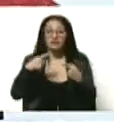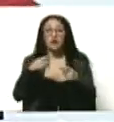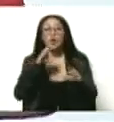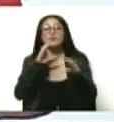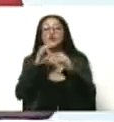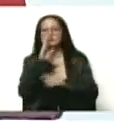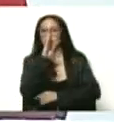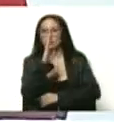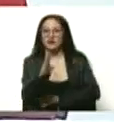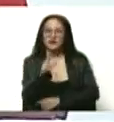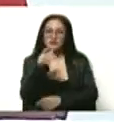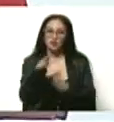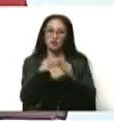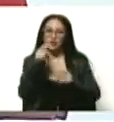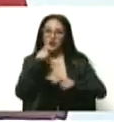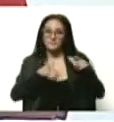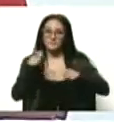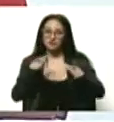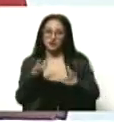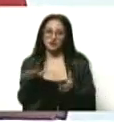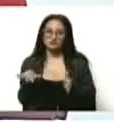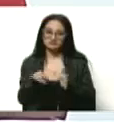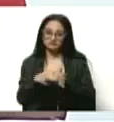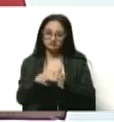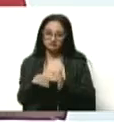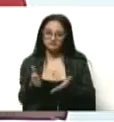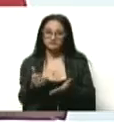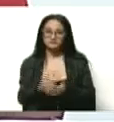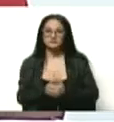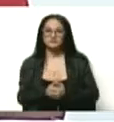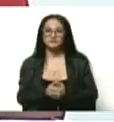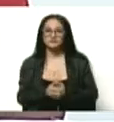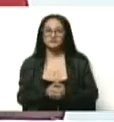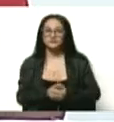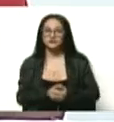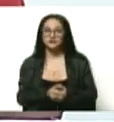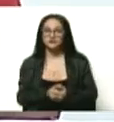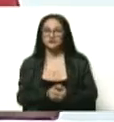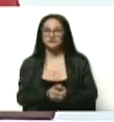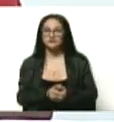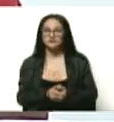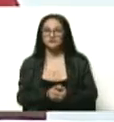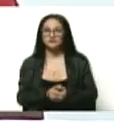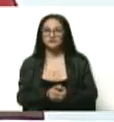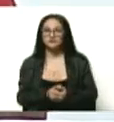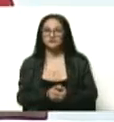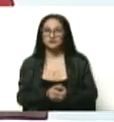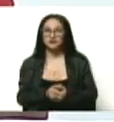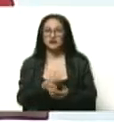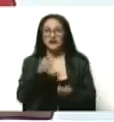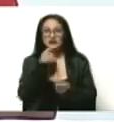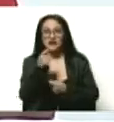comunicación directa con nuestra gente. Radio Bemba y afines. Radio, mire,